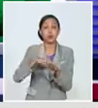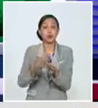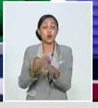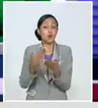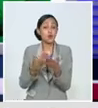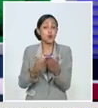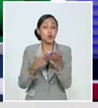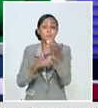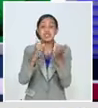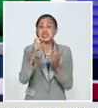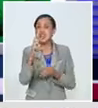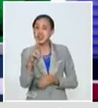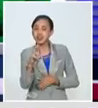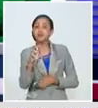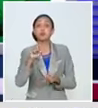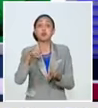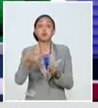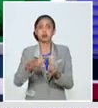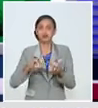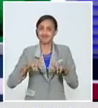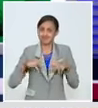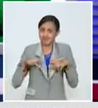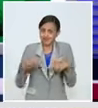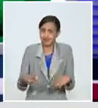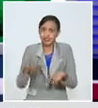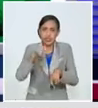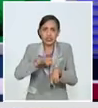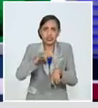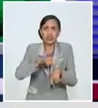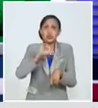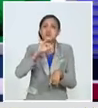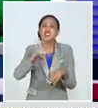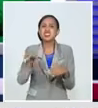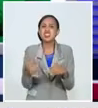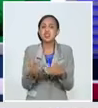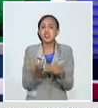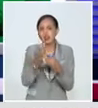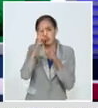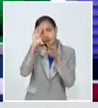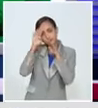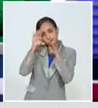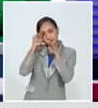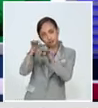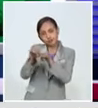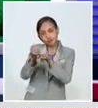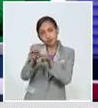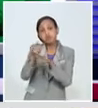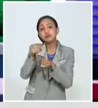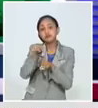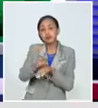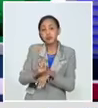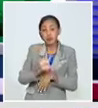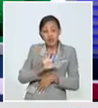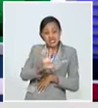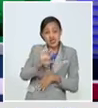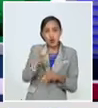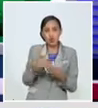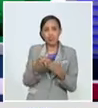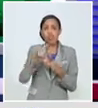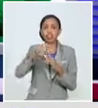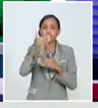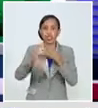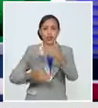y después de una estadía de 7 días en el hospital, de los cuales 5 fueron en terapia